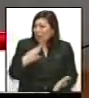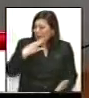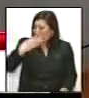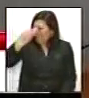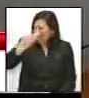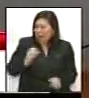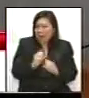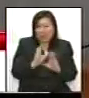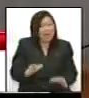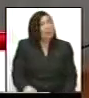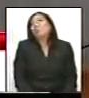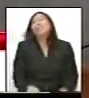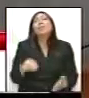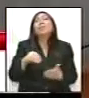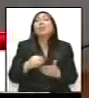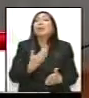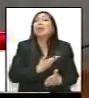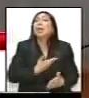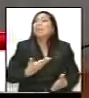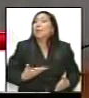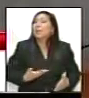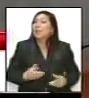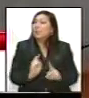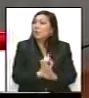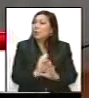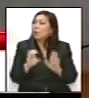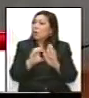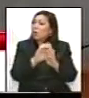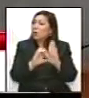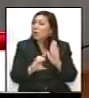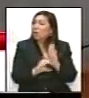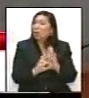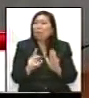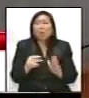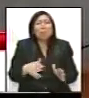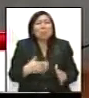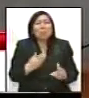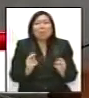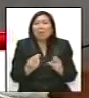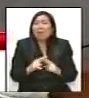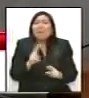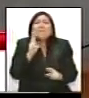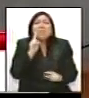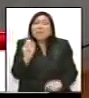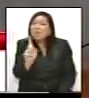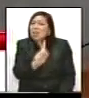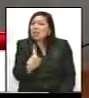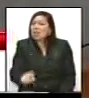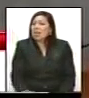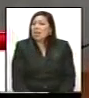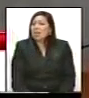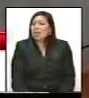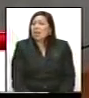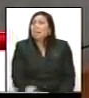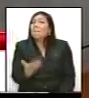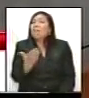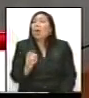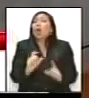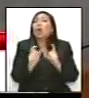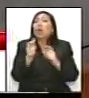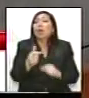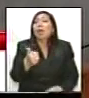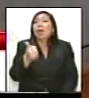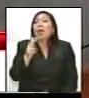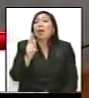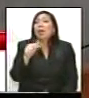claro no fue la propuesta de la presidenta de la comisión de constitución que no se puede sesionar el día viernes fue a pedido del congresista